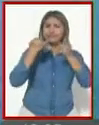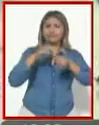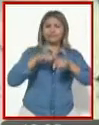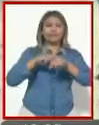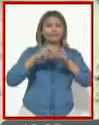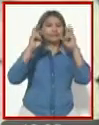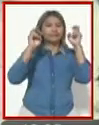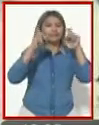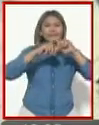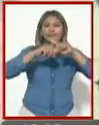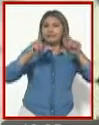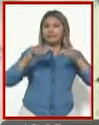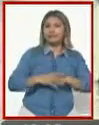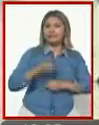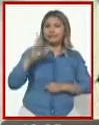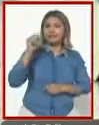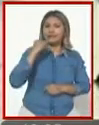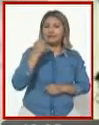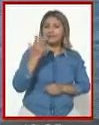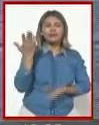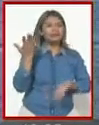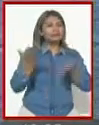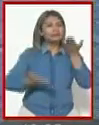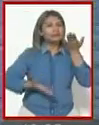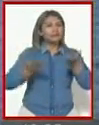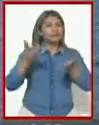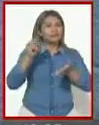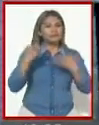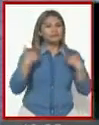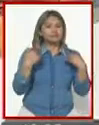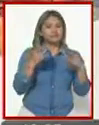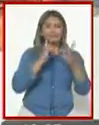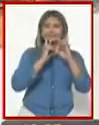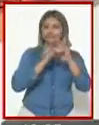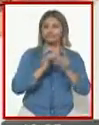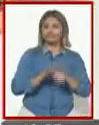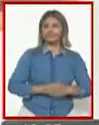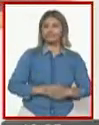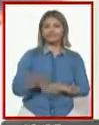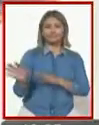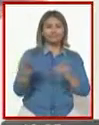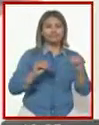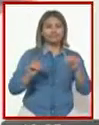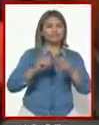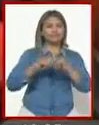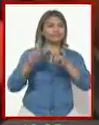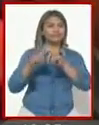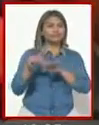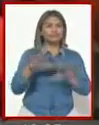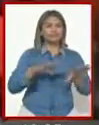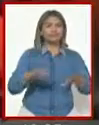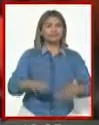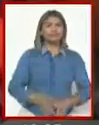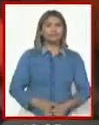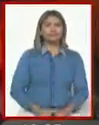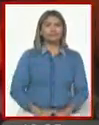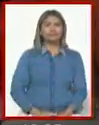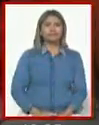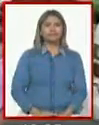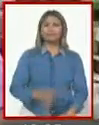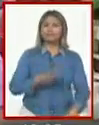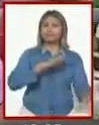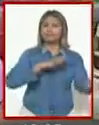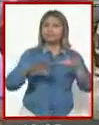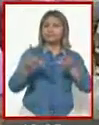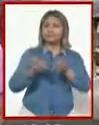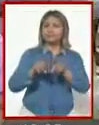este tema. Sin embargo, no han descartado las posibilidades de no tener una respuesta, de movilizarse con diferentes acciones. Se va a dialogar,